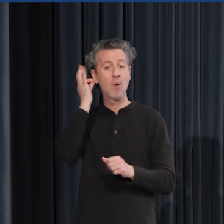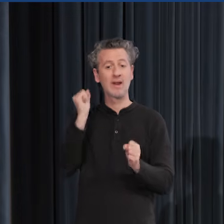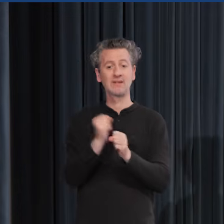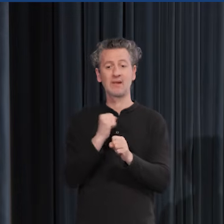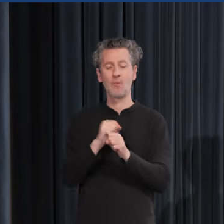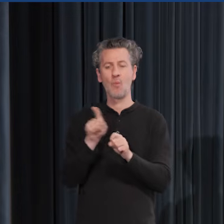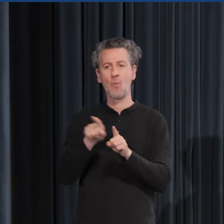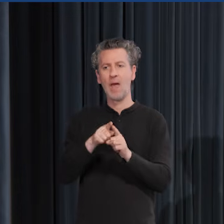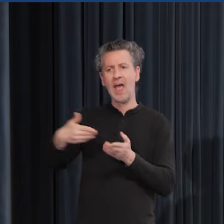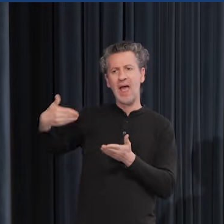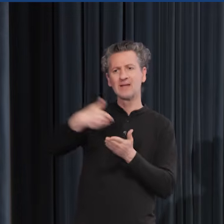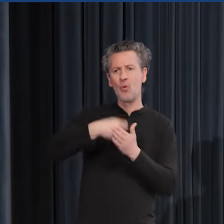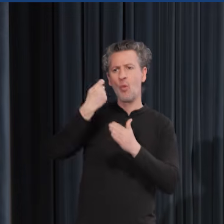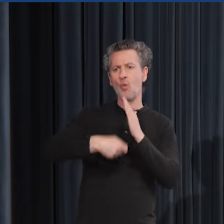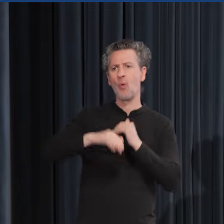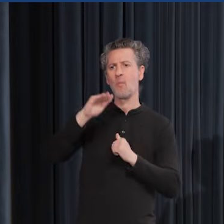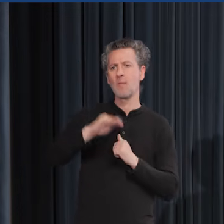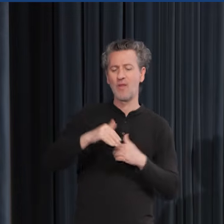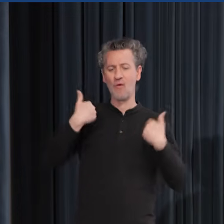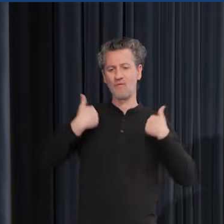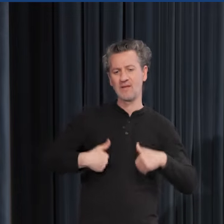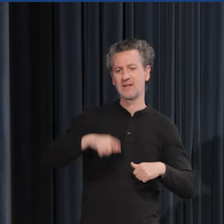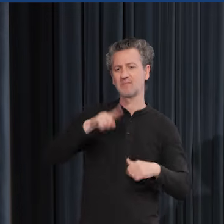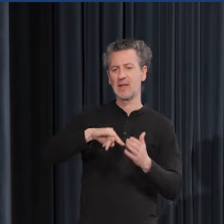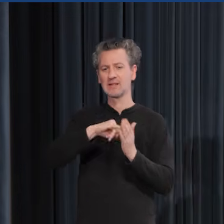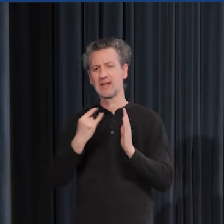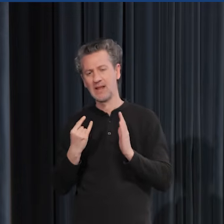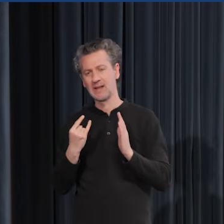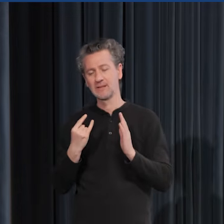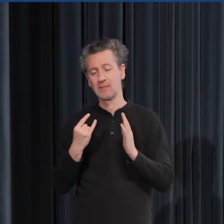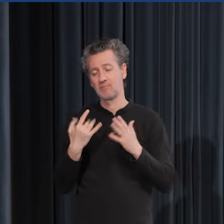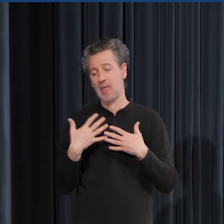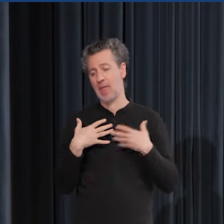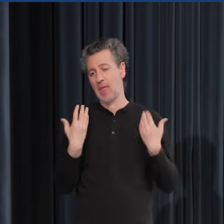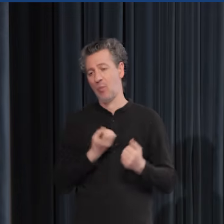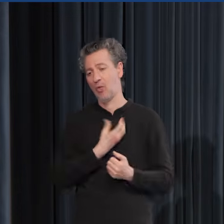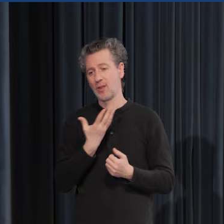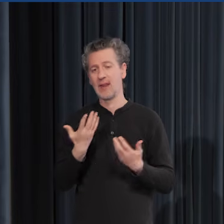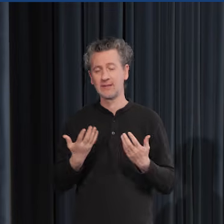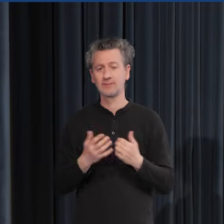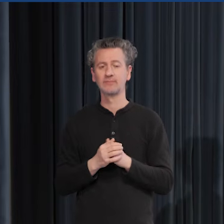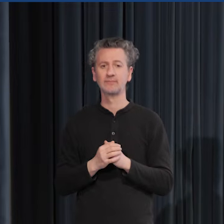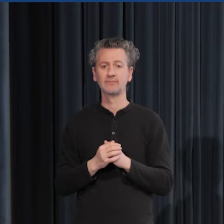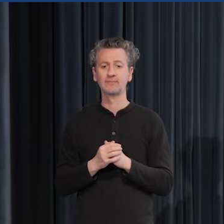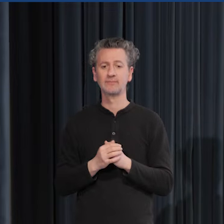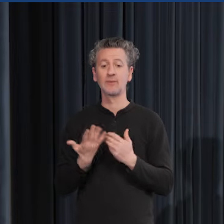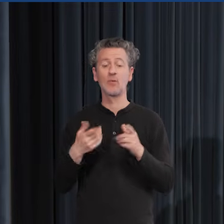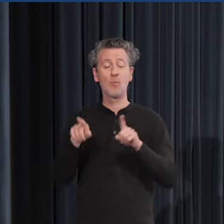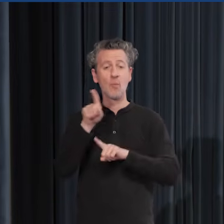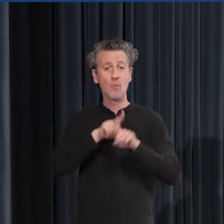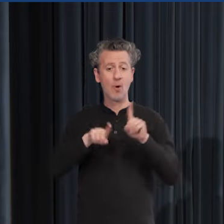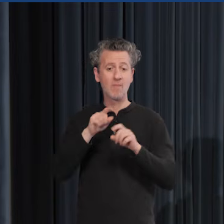exigencia o no tiene tantas exigencias ni físicas, ni técnicas, ni emocionales, y por lo tanto los